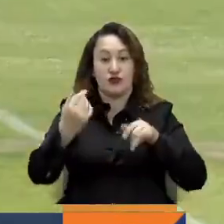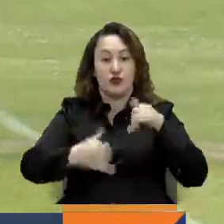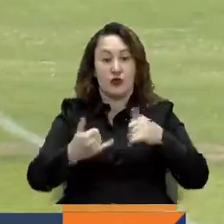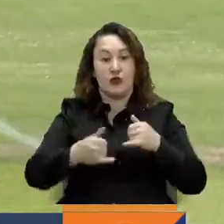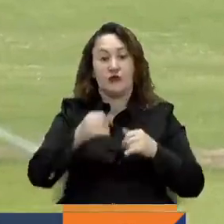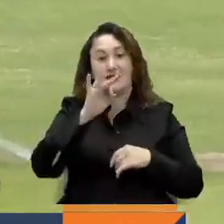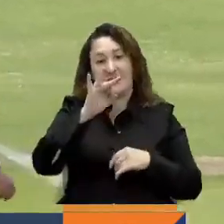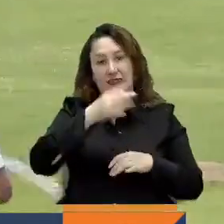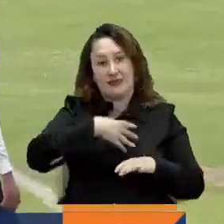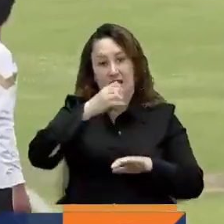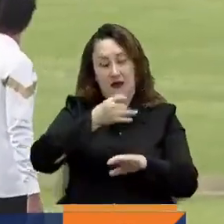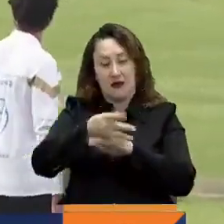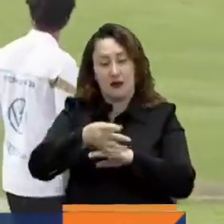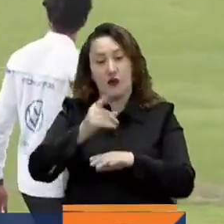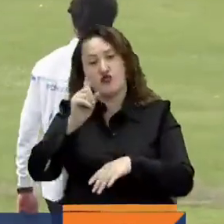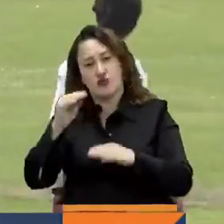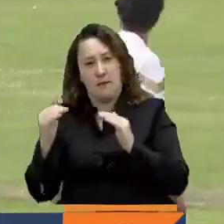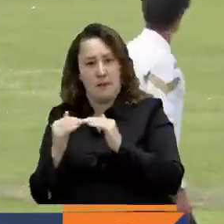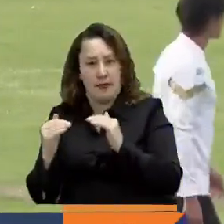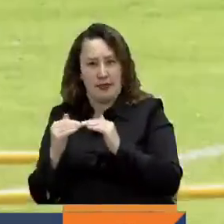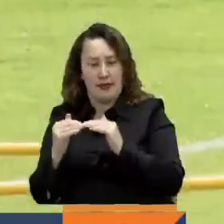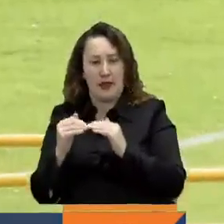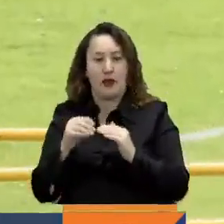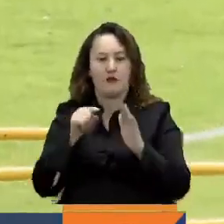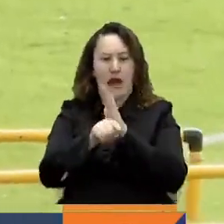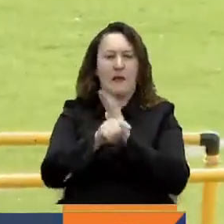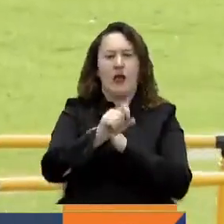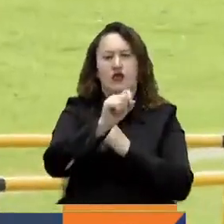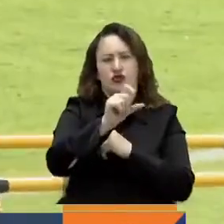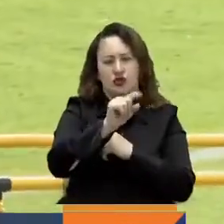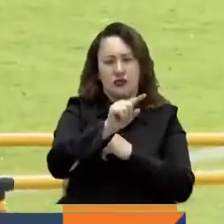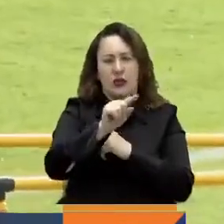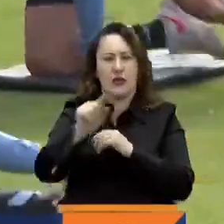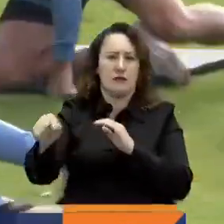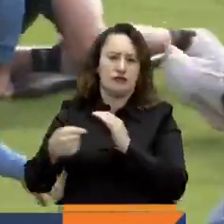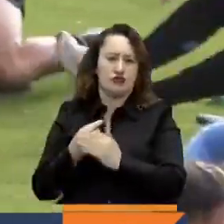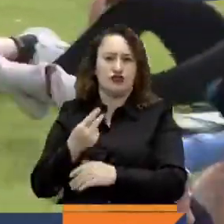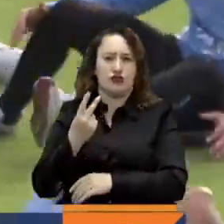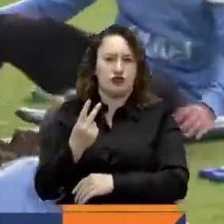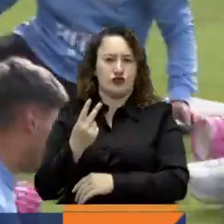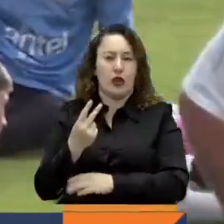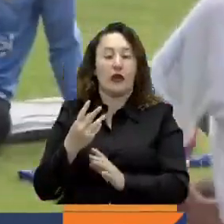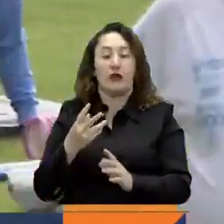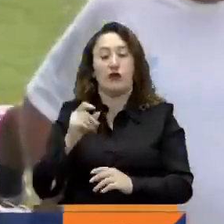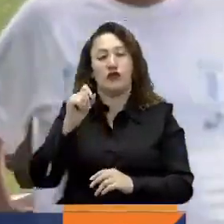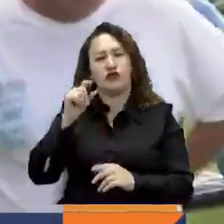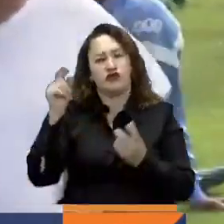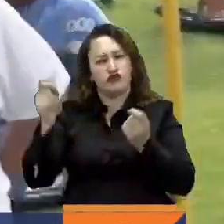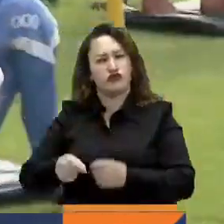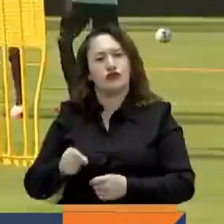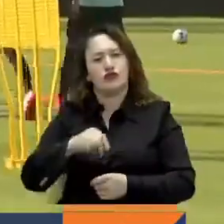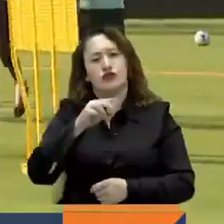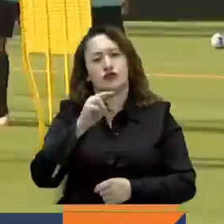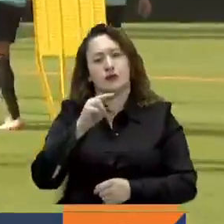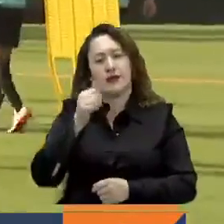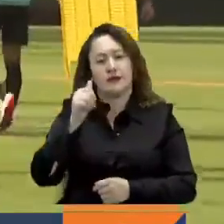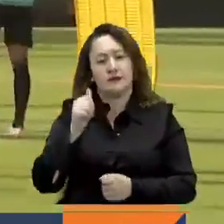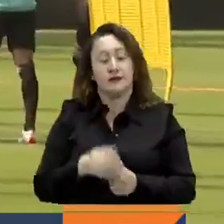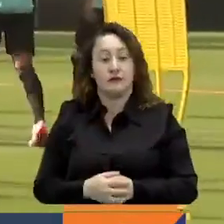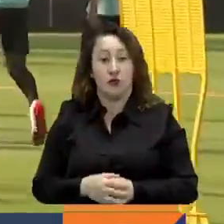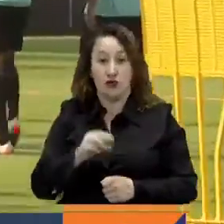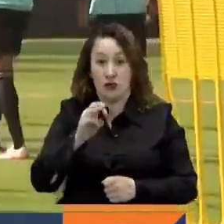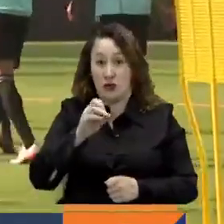empate. Marcó 11 goles, recibió apenas 2 y de los 12 puntos sumó 10, para una efectividad del 84%. Sin